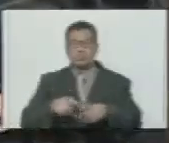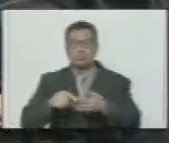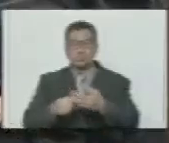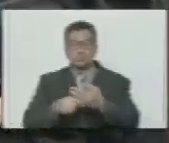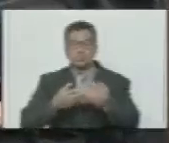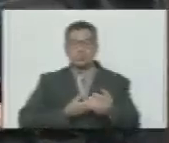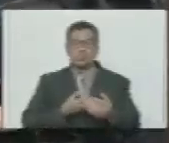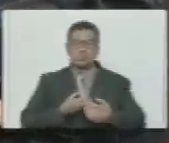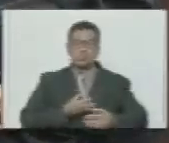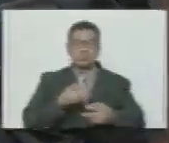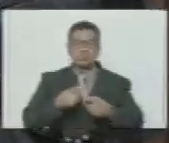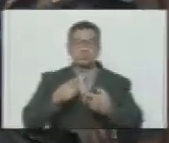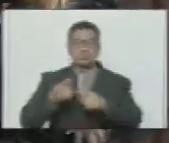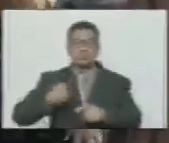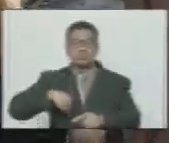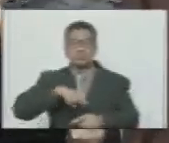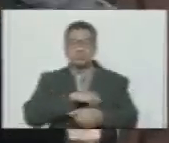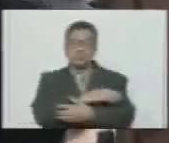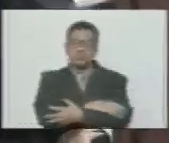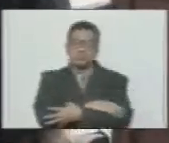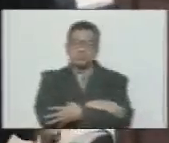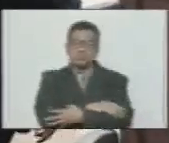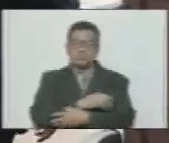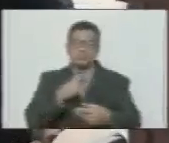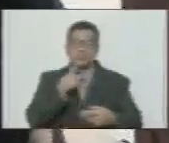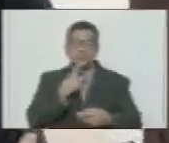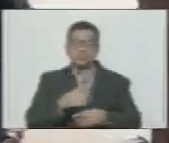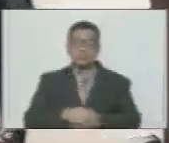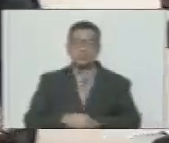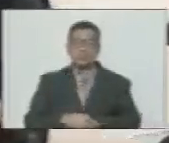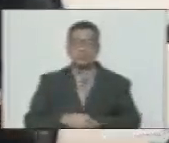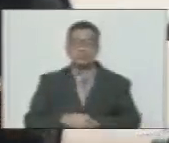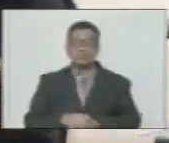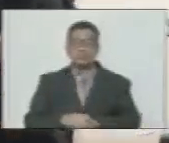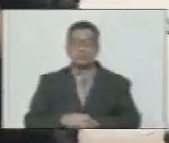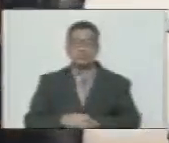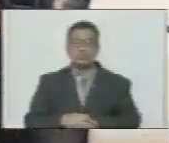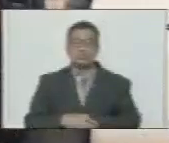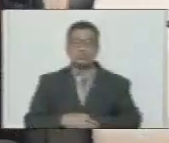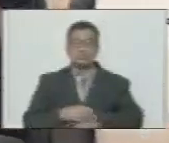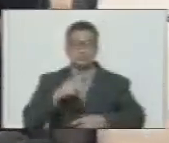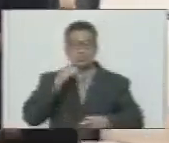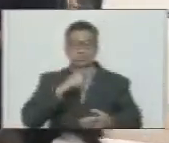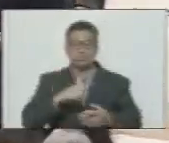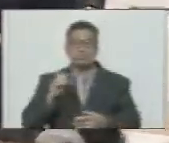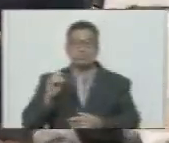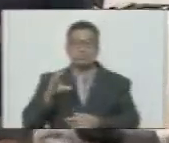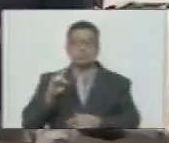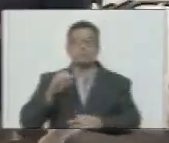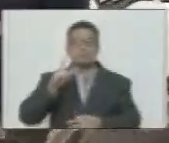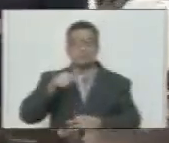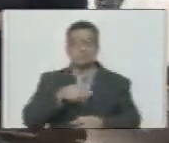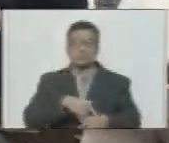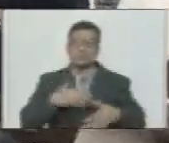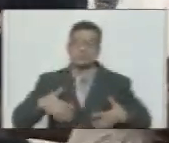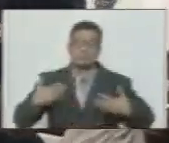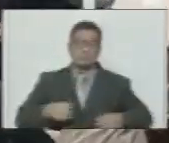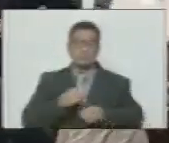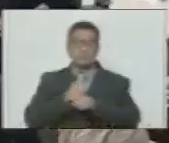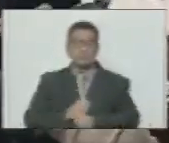sus hijos, sus sobrinos, su familia, nuestro abrazo, nuestra expresión de duelo y de dolor, pero también